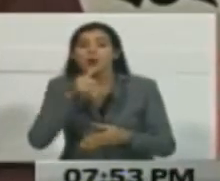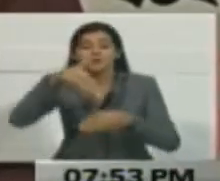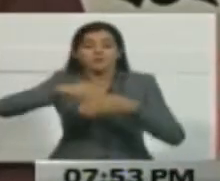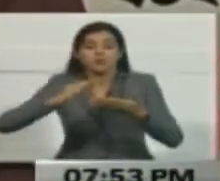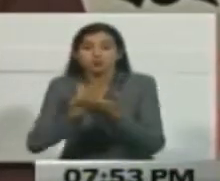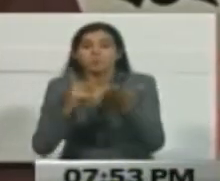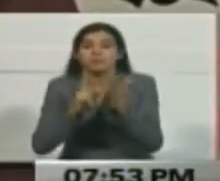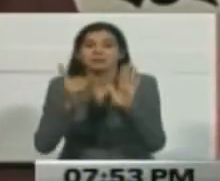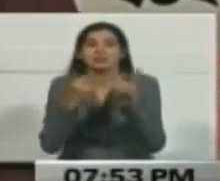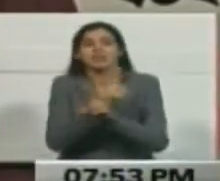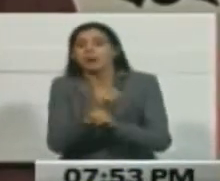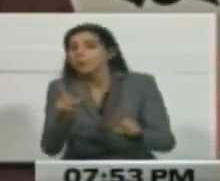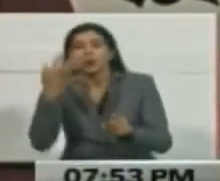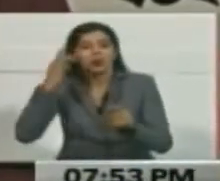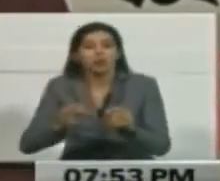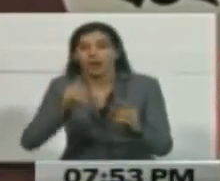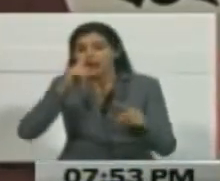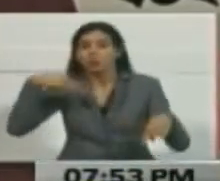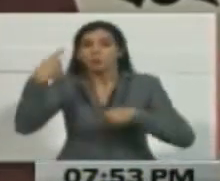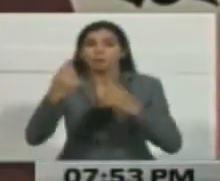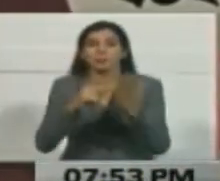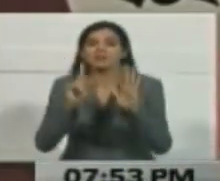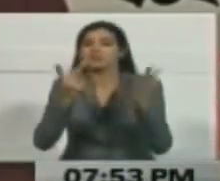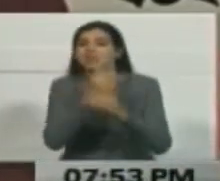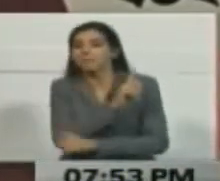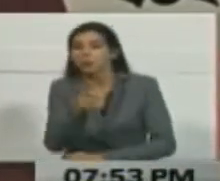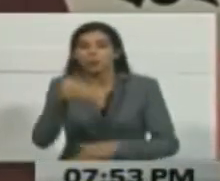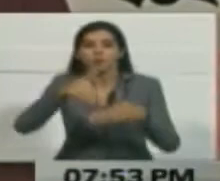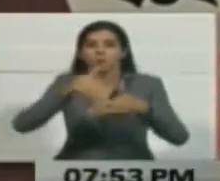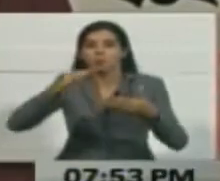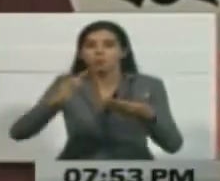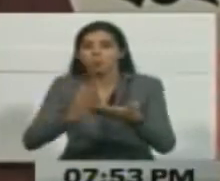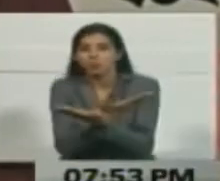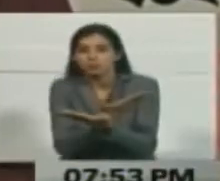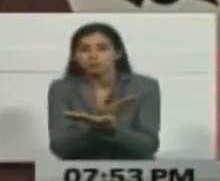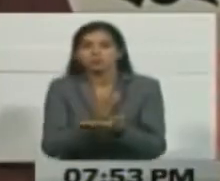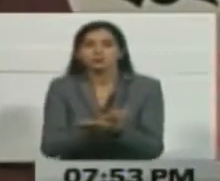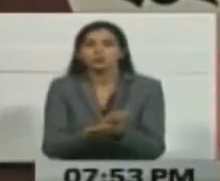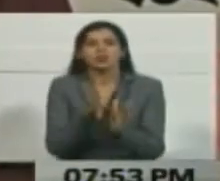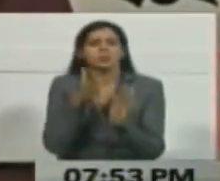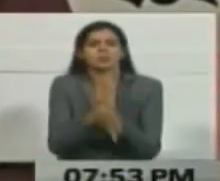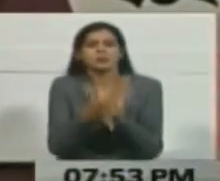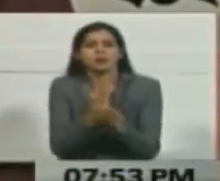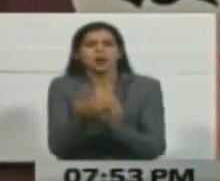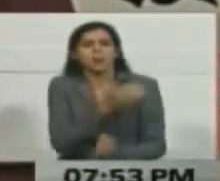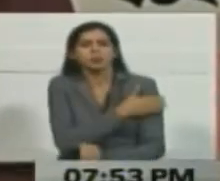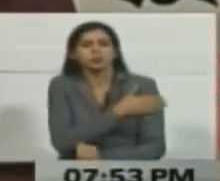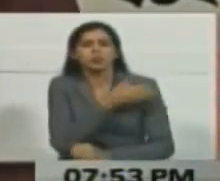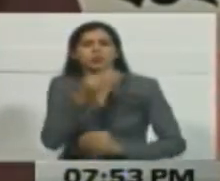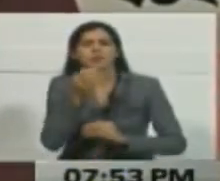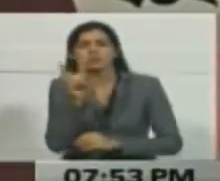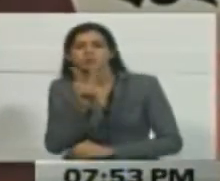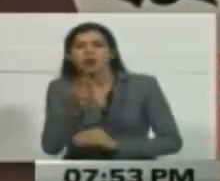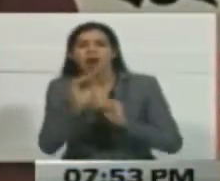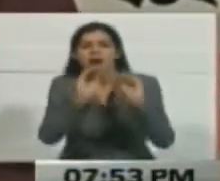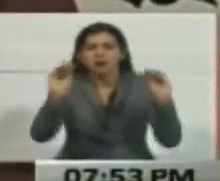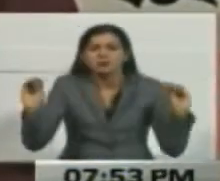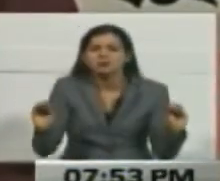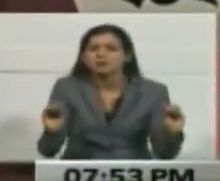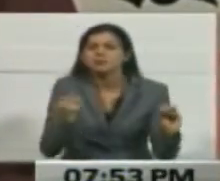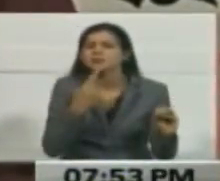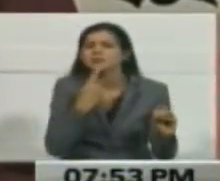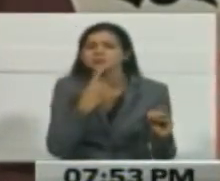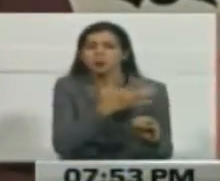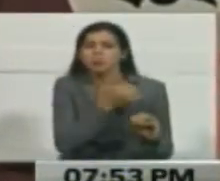muy improbable que haya referendo en el año 2017, estamos diciendo que lo que está llamando la oposición venezolana, la dirigencia de la